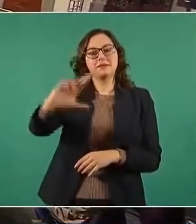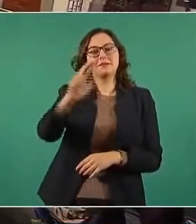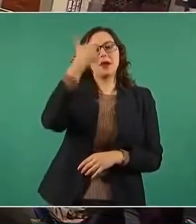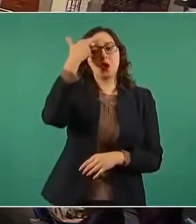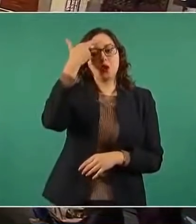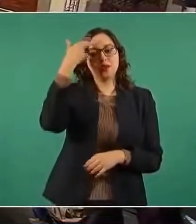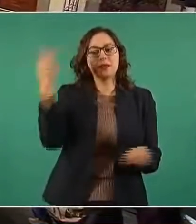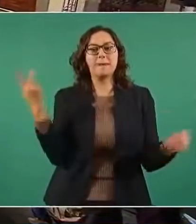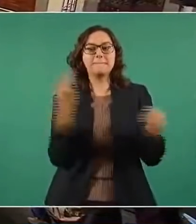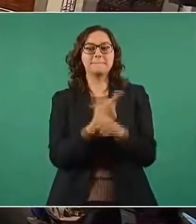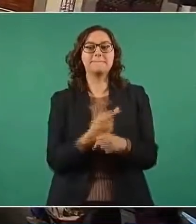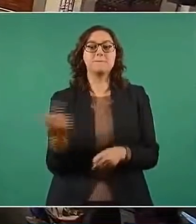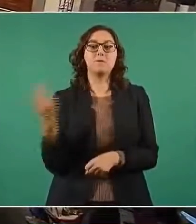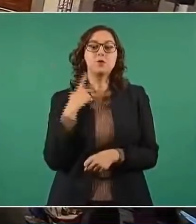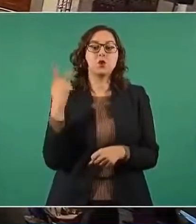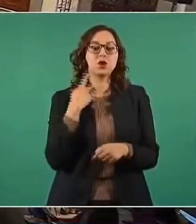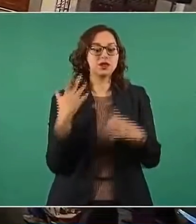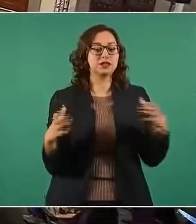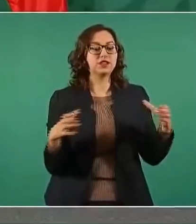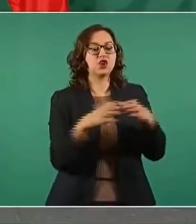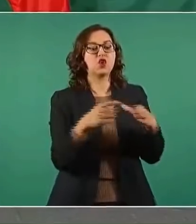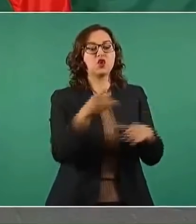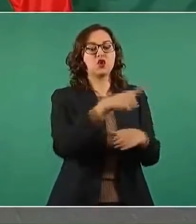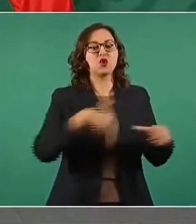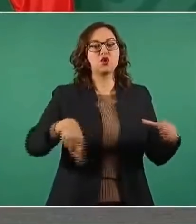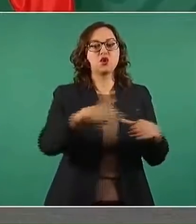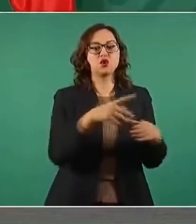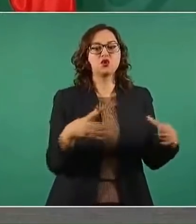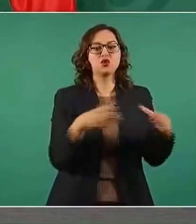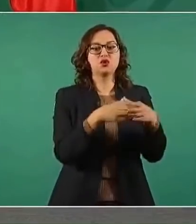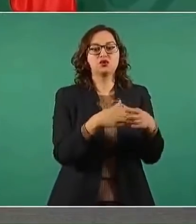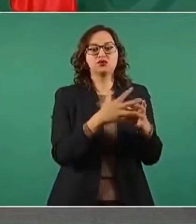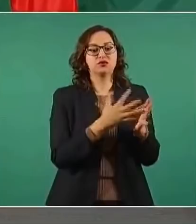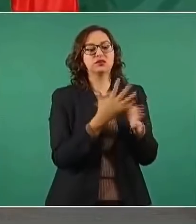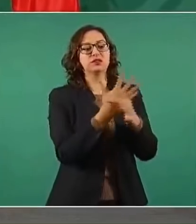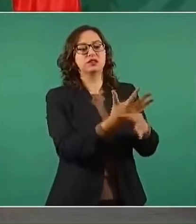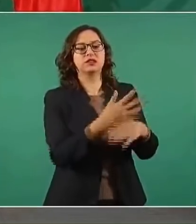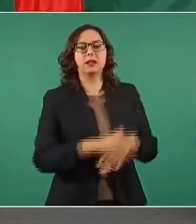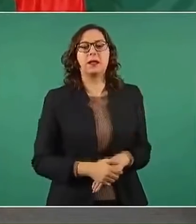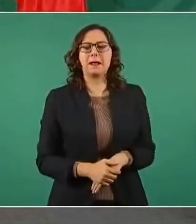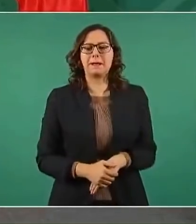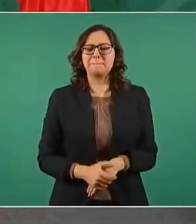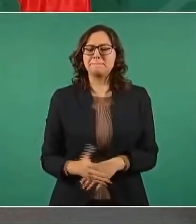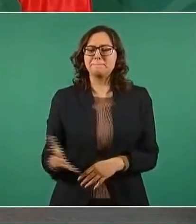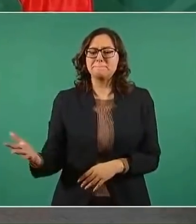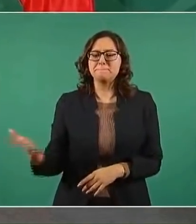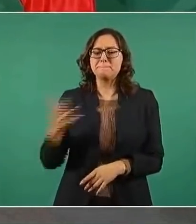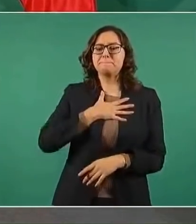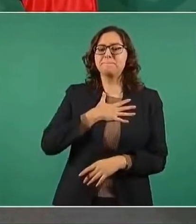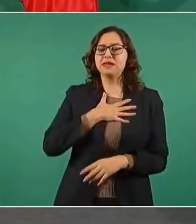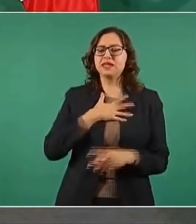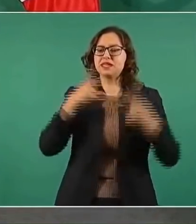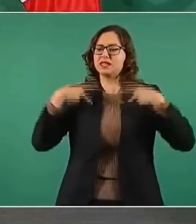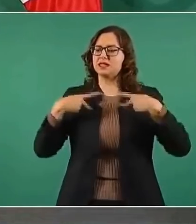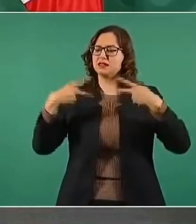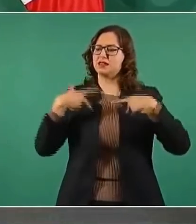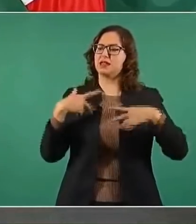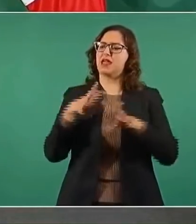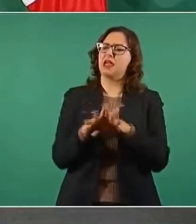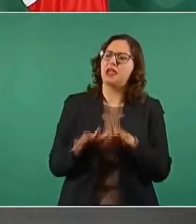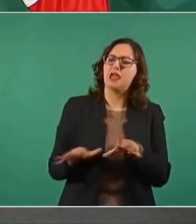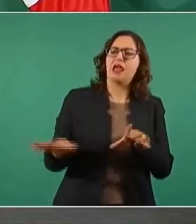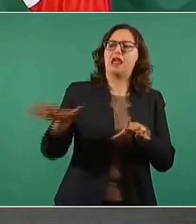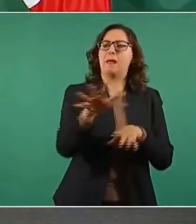políticos caciques. Decían mi gente, por ejemplo.